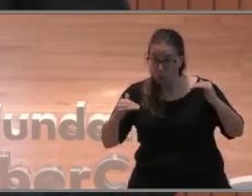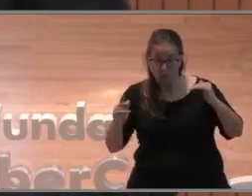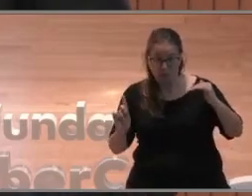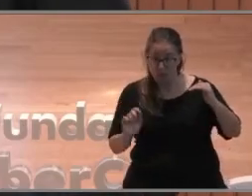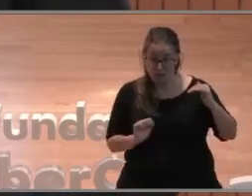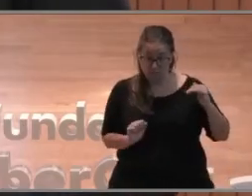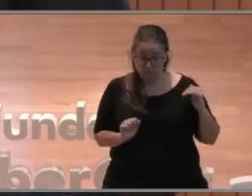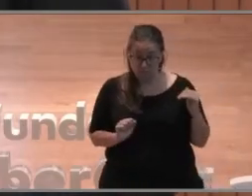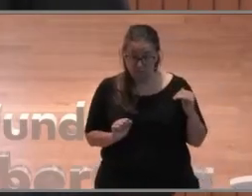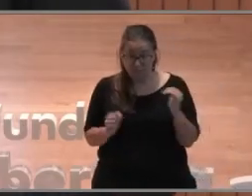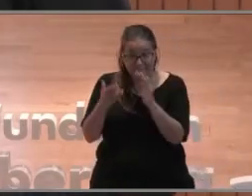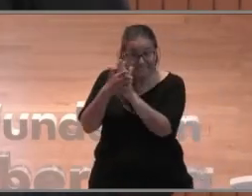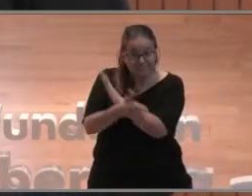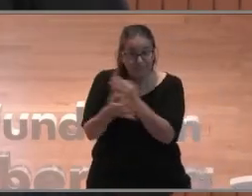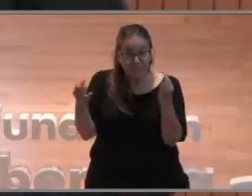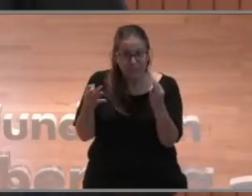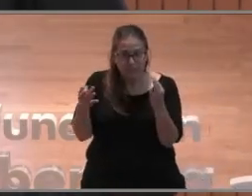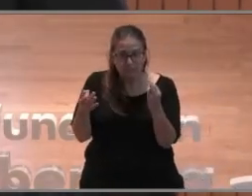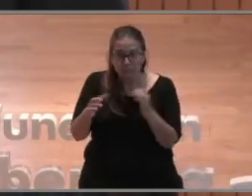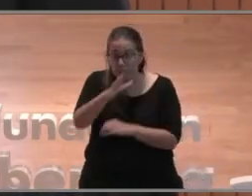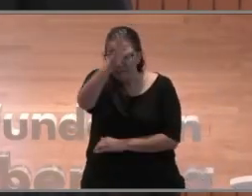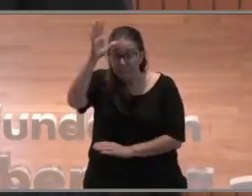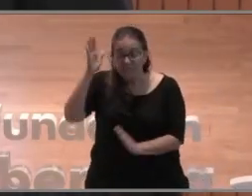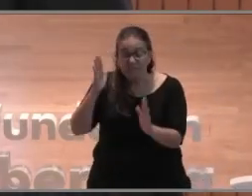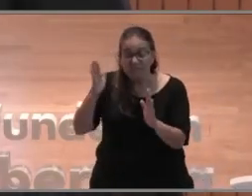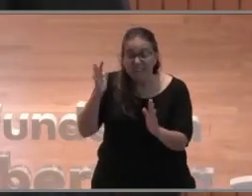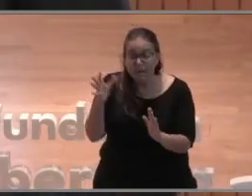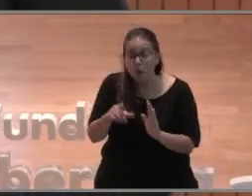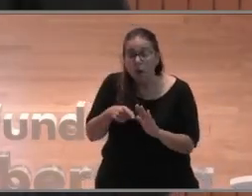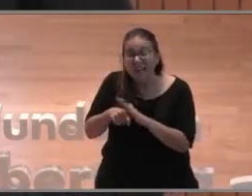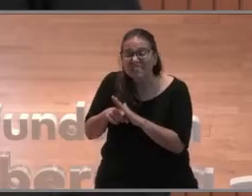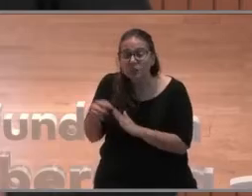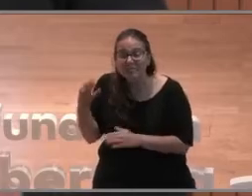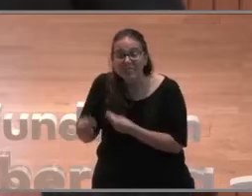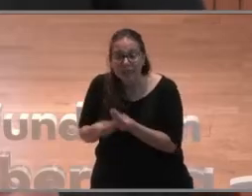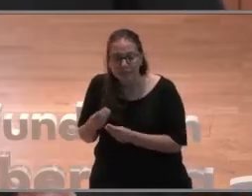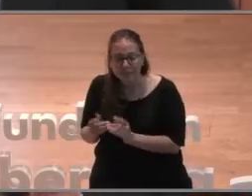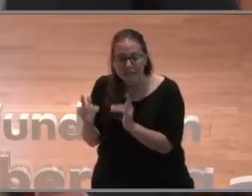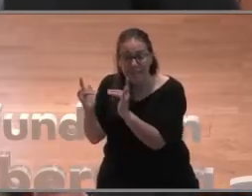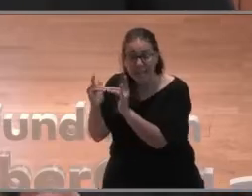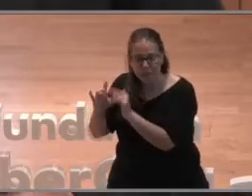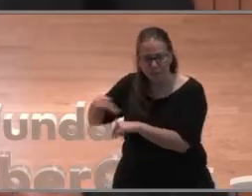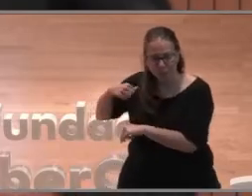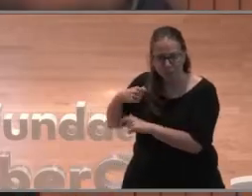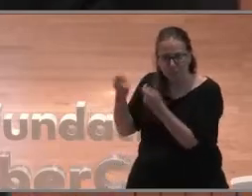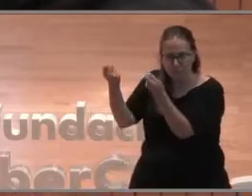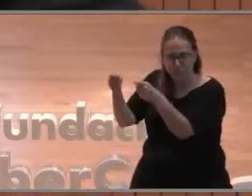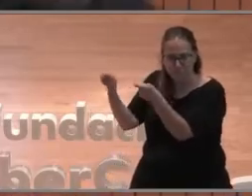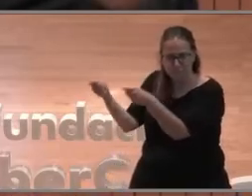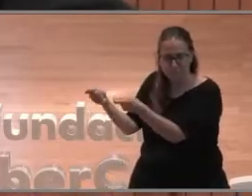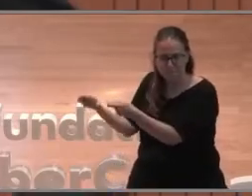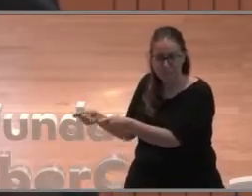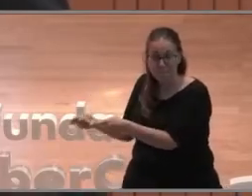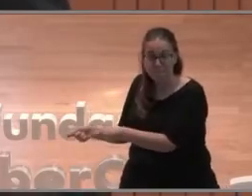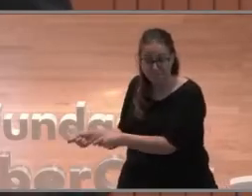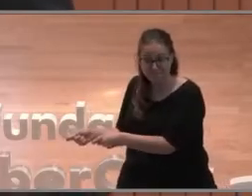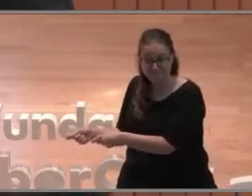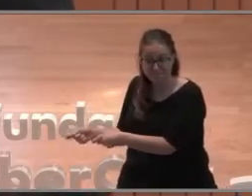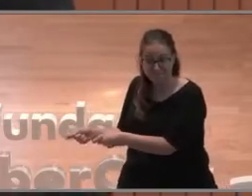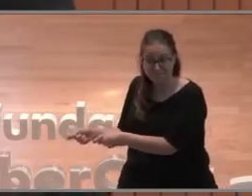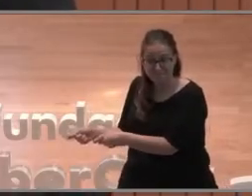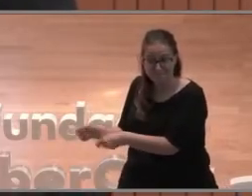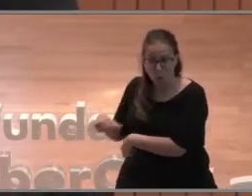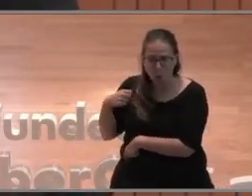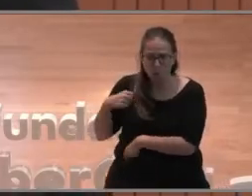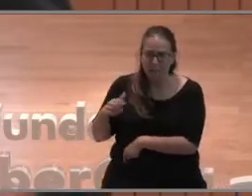Eso significa, ¿qué hacen en verano nuestros gestores? Cerrar camas. En verano seguimos cerrando camas de los